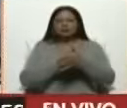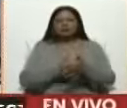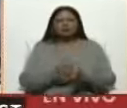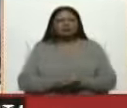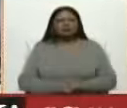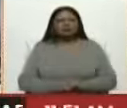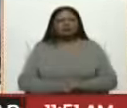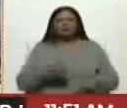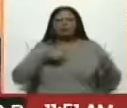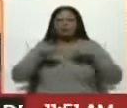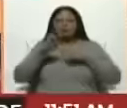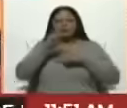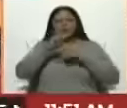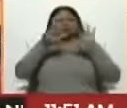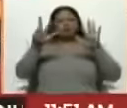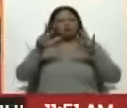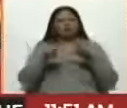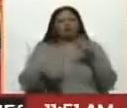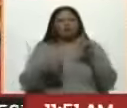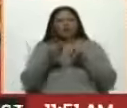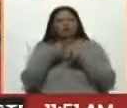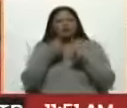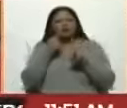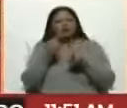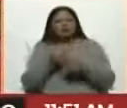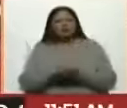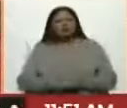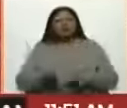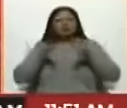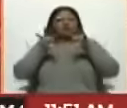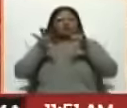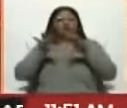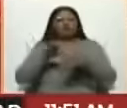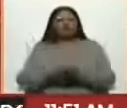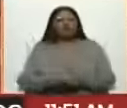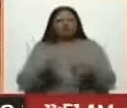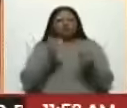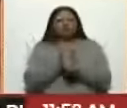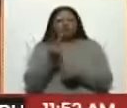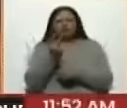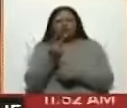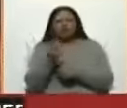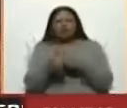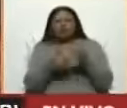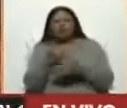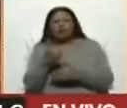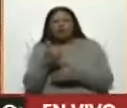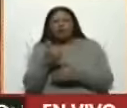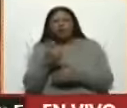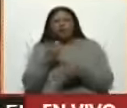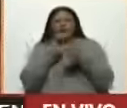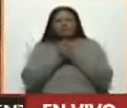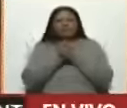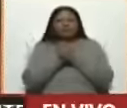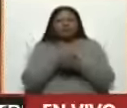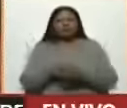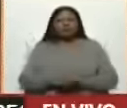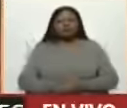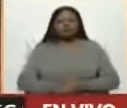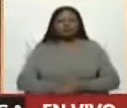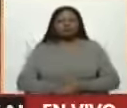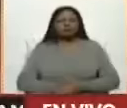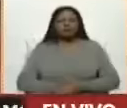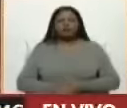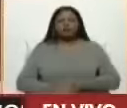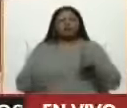Estamos listos por el 28. Es más, yo le dije, jugando, ¿no? Le dije, consíguete 2 o 3 amigos para que